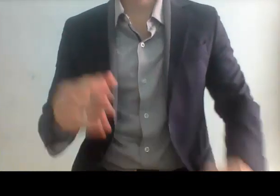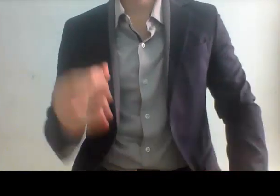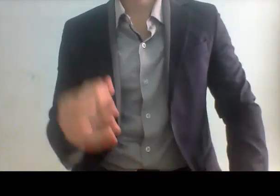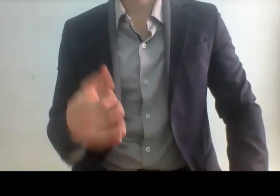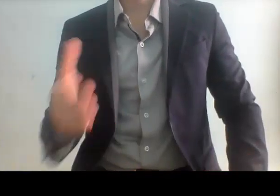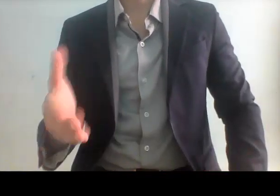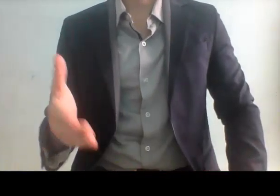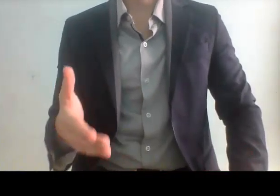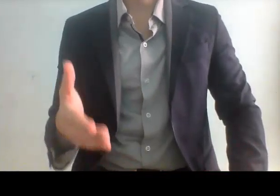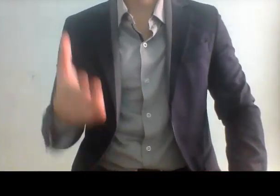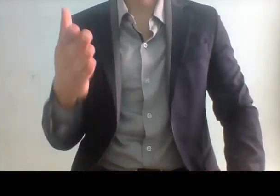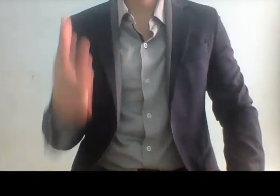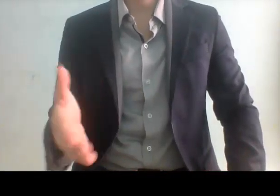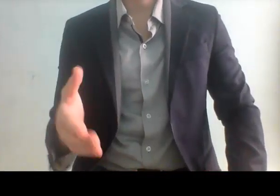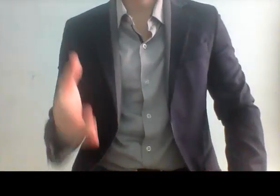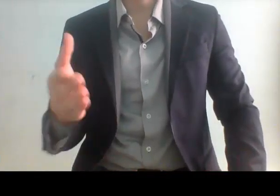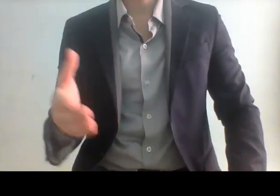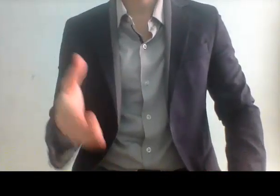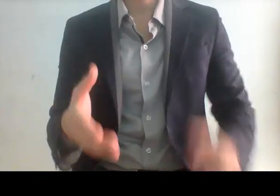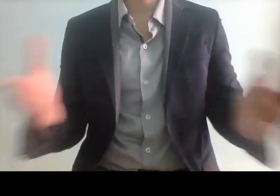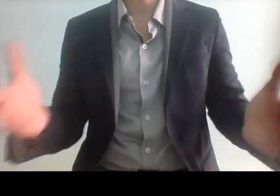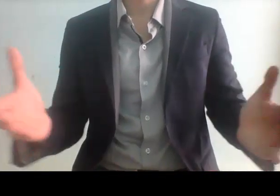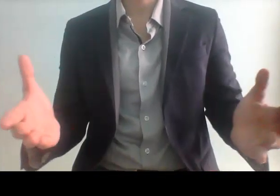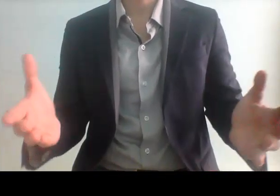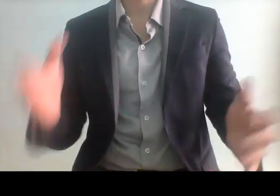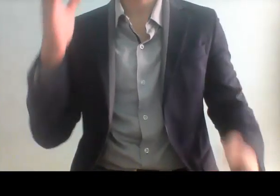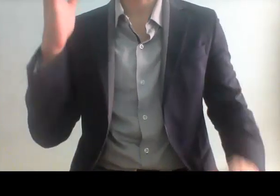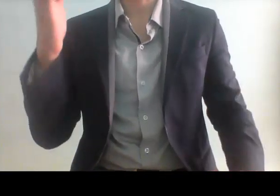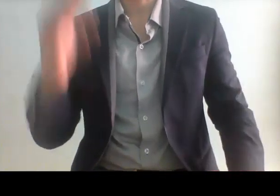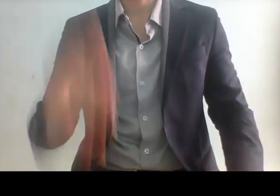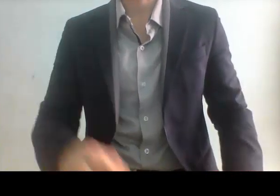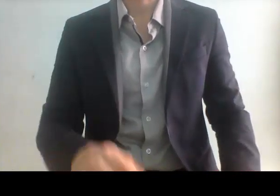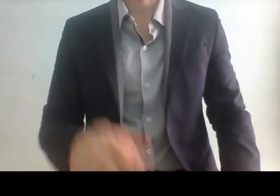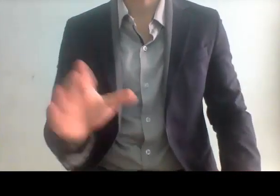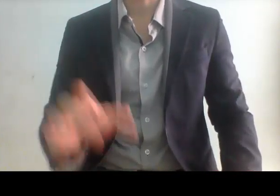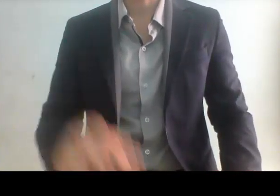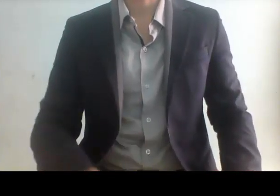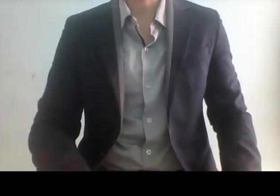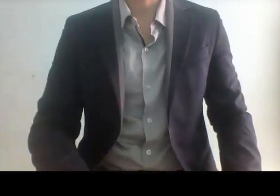decir más que si esto les agradó, me pueden dejar un like, un comentario, y nos veremos muy pronto. Hasta la próxima. Adiós.